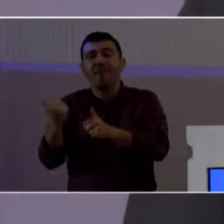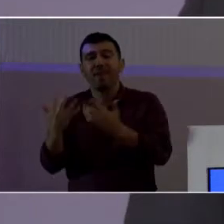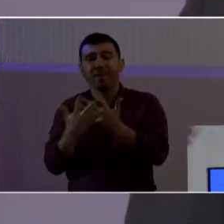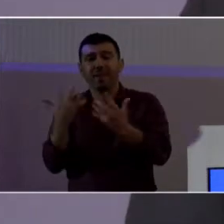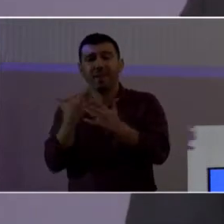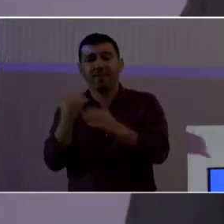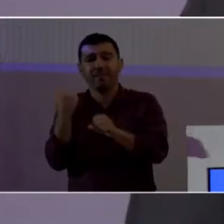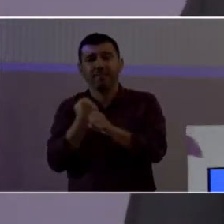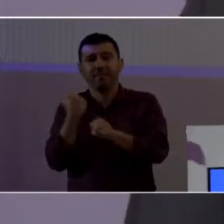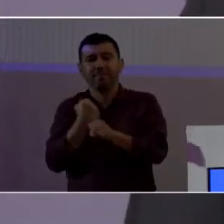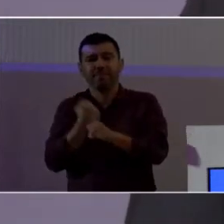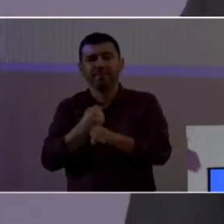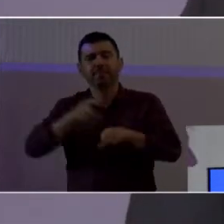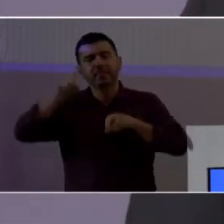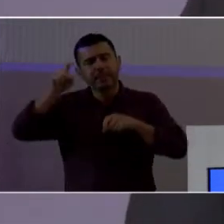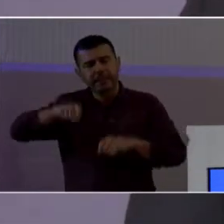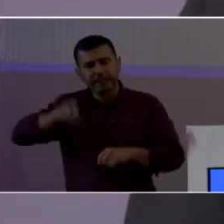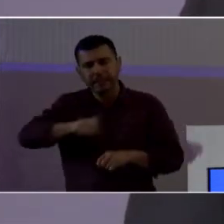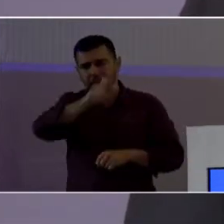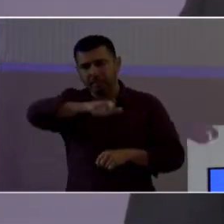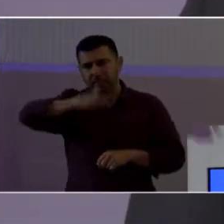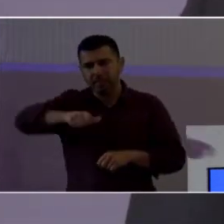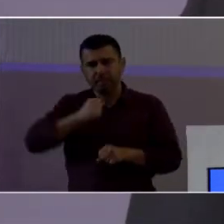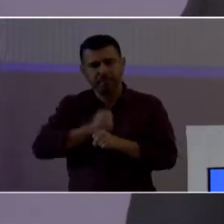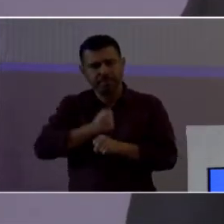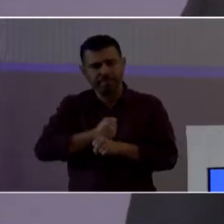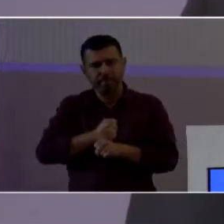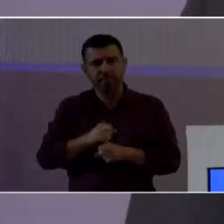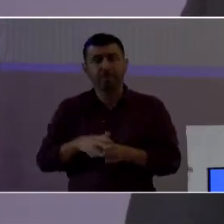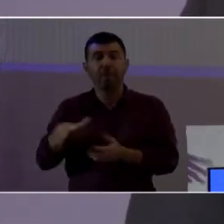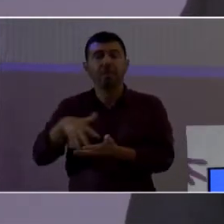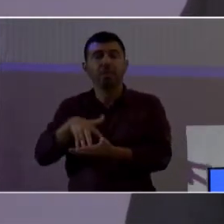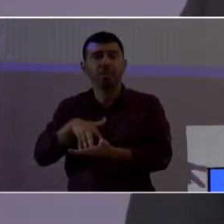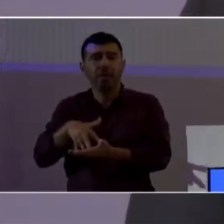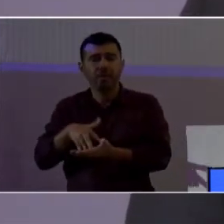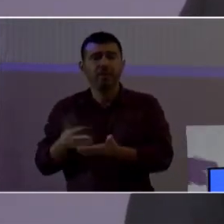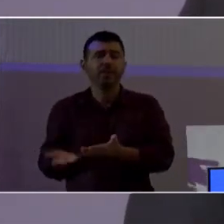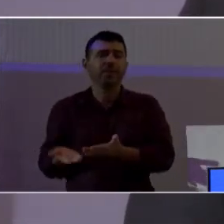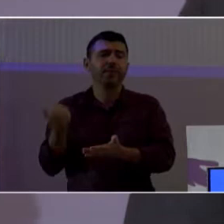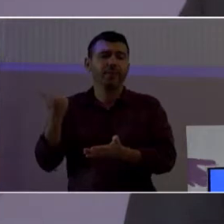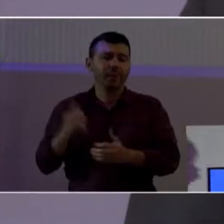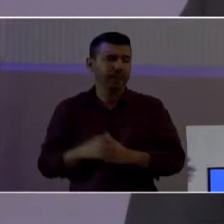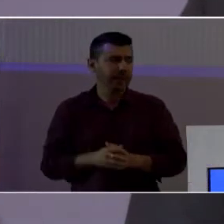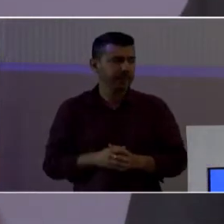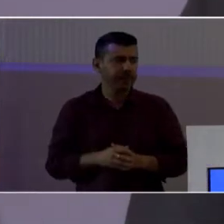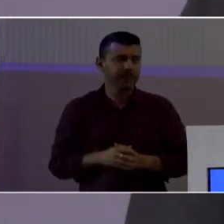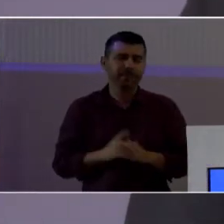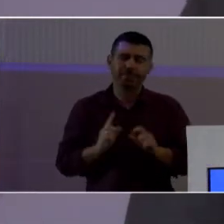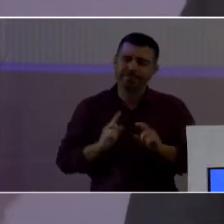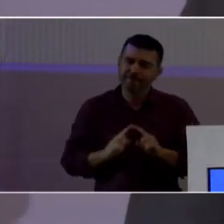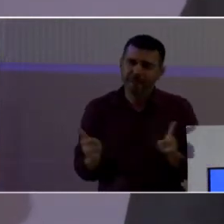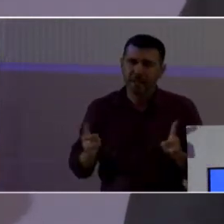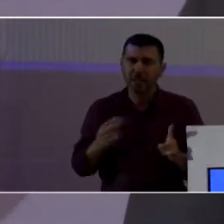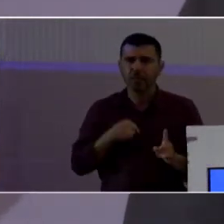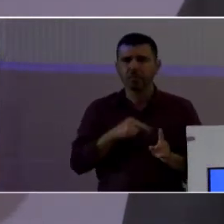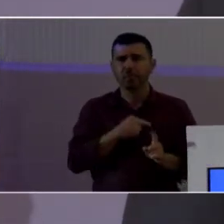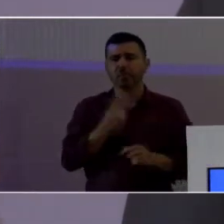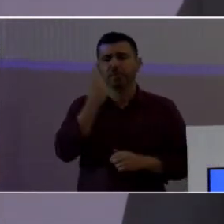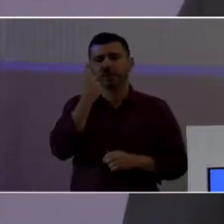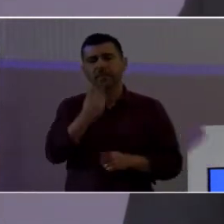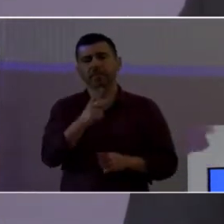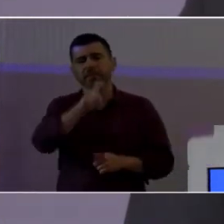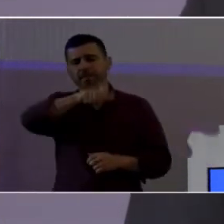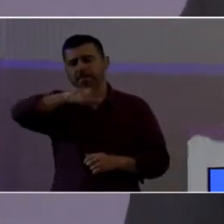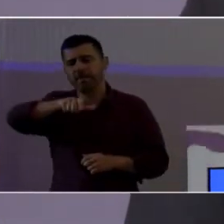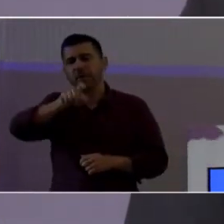es deficitario día a día más. Y si nosotros vemos en la gente que está buscando